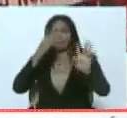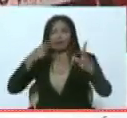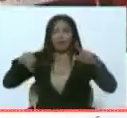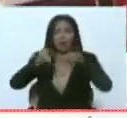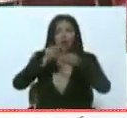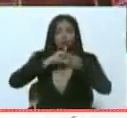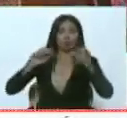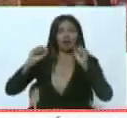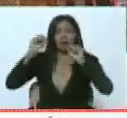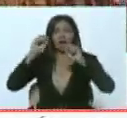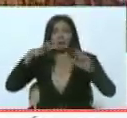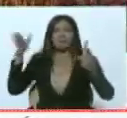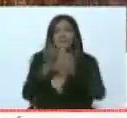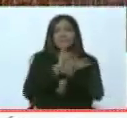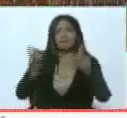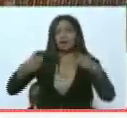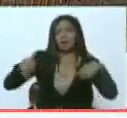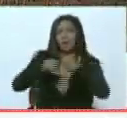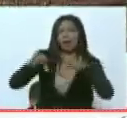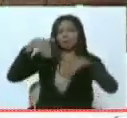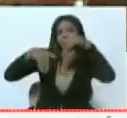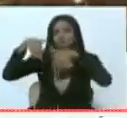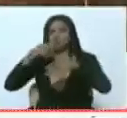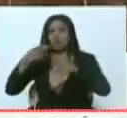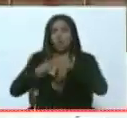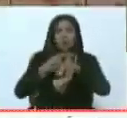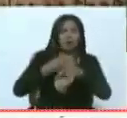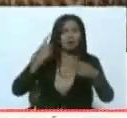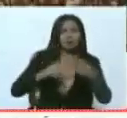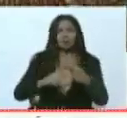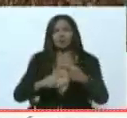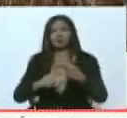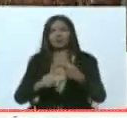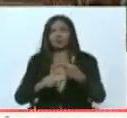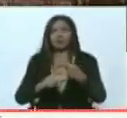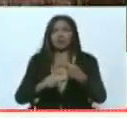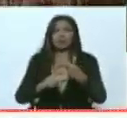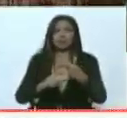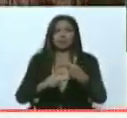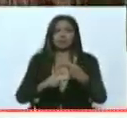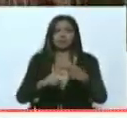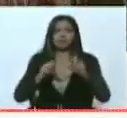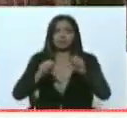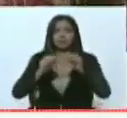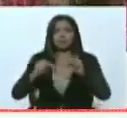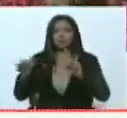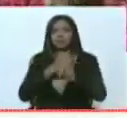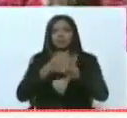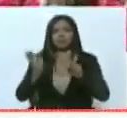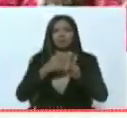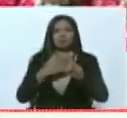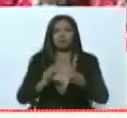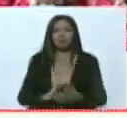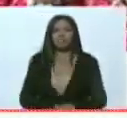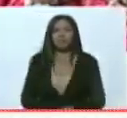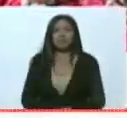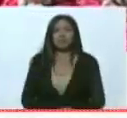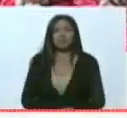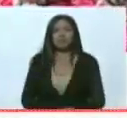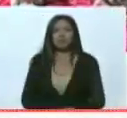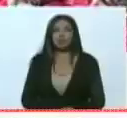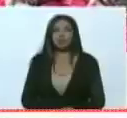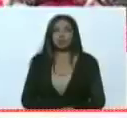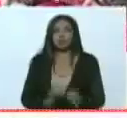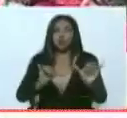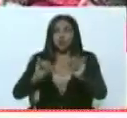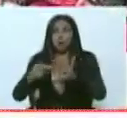Le hemos dado una pela en las elecciones de gobernadores, una pela en las elecciones de alcalde. Y cuando